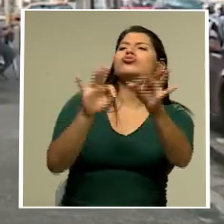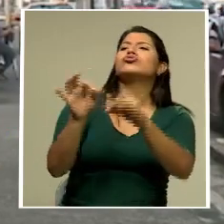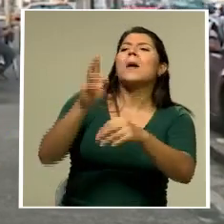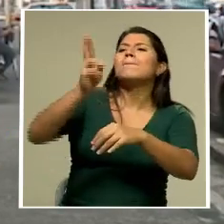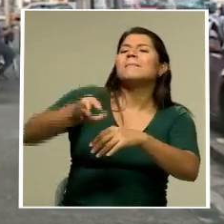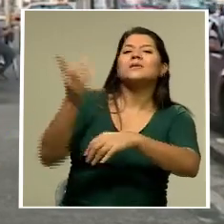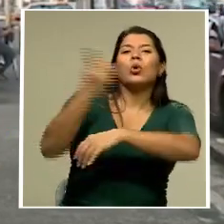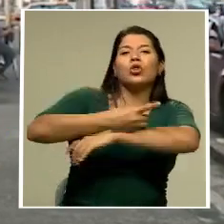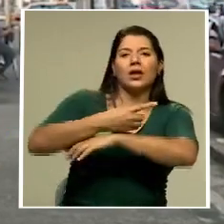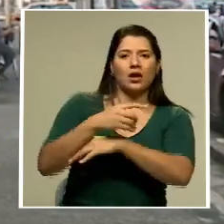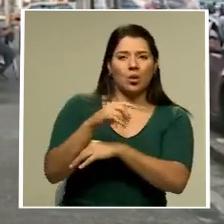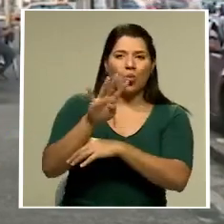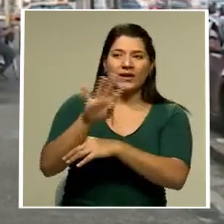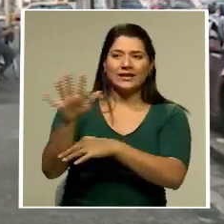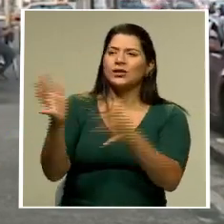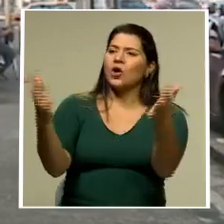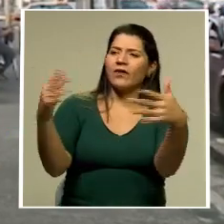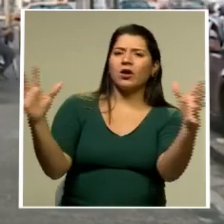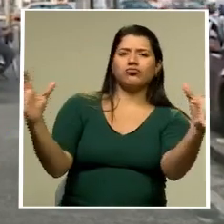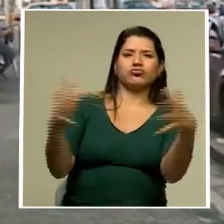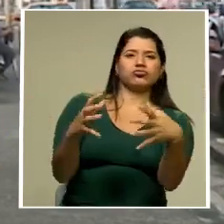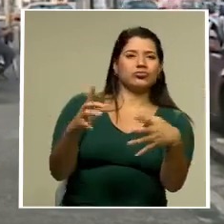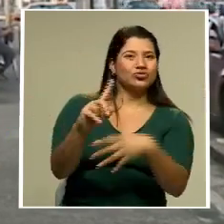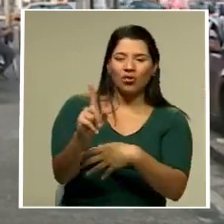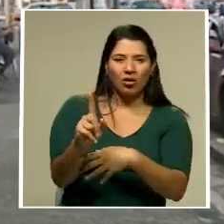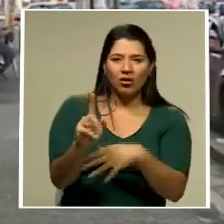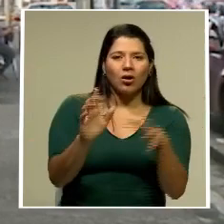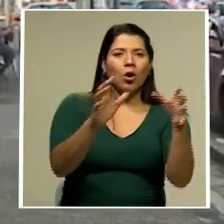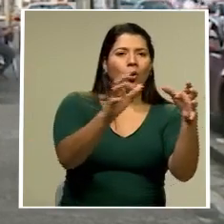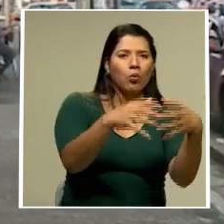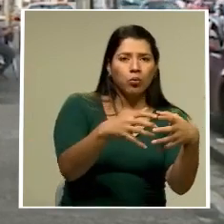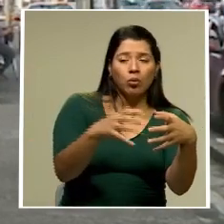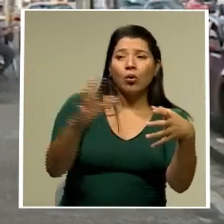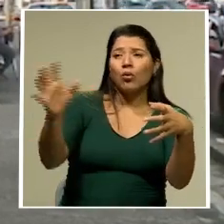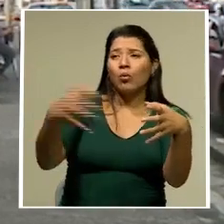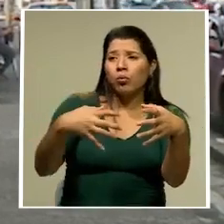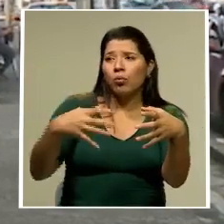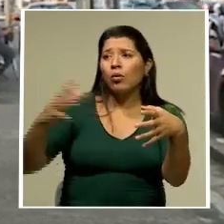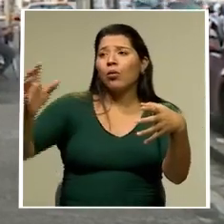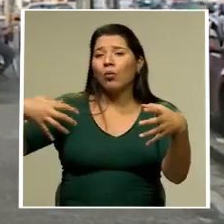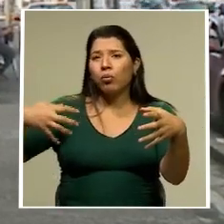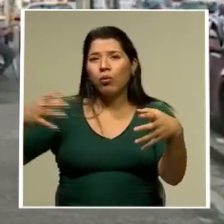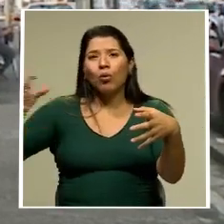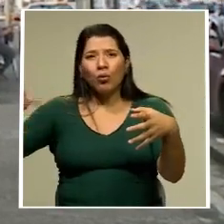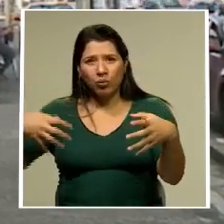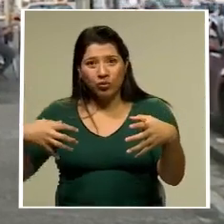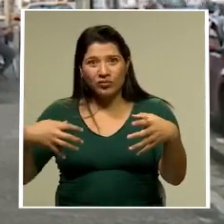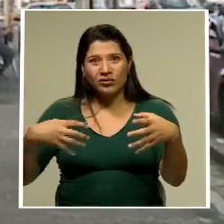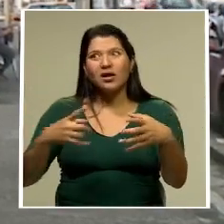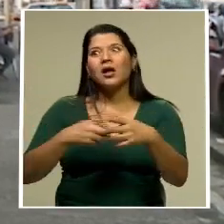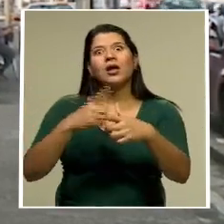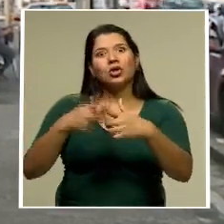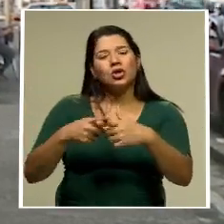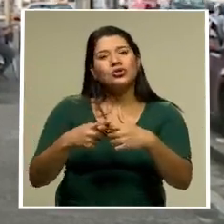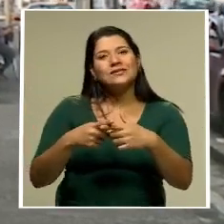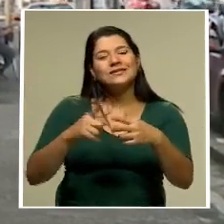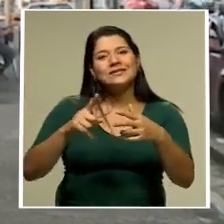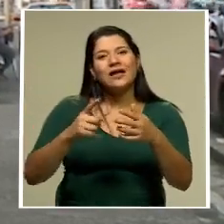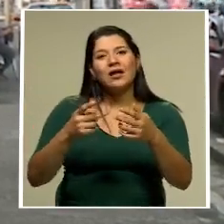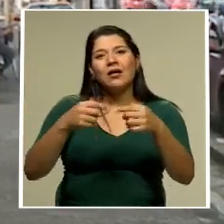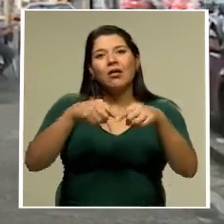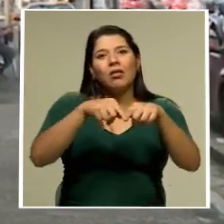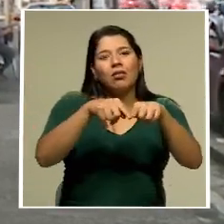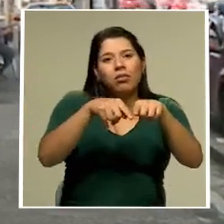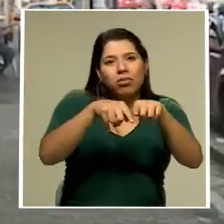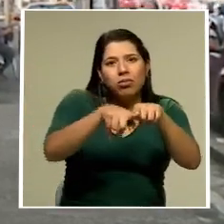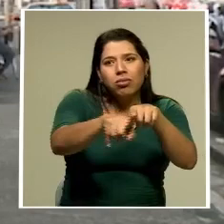cada persona vuelven a correr los plazos. Entonces, si usted me pregunta a mí, ¿cuándo terminaremos en la fase de recursión, digamos,